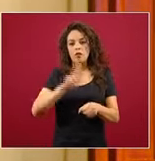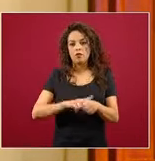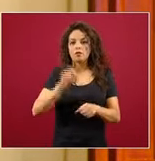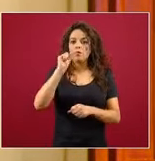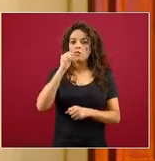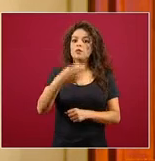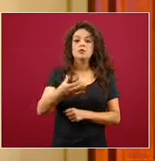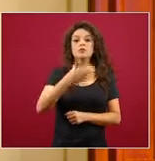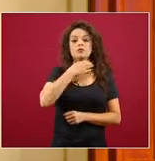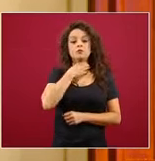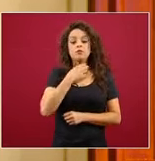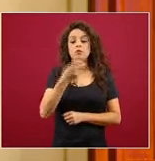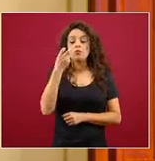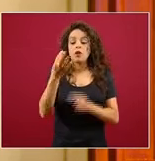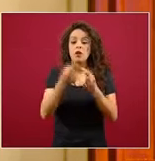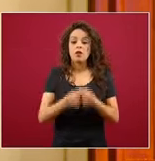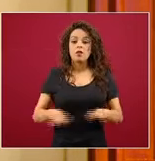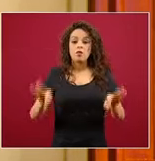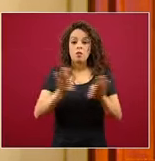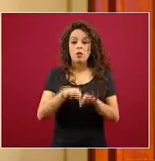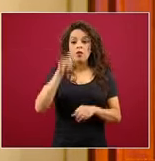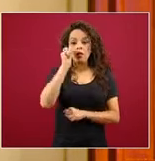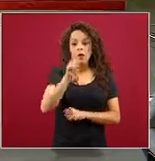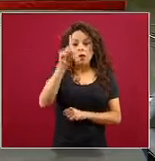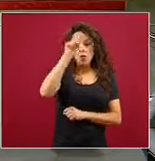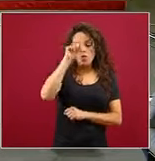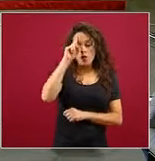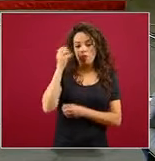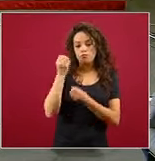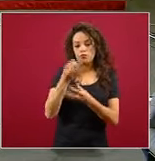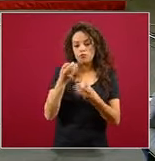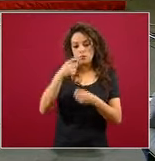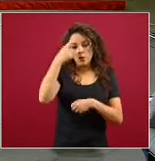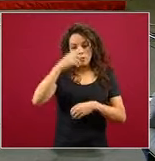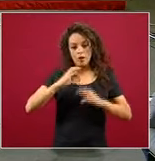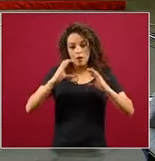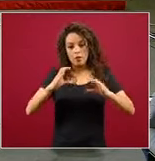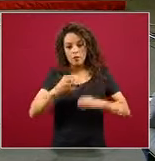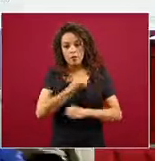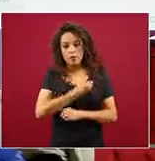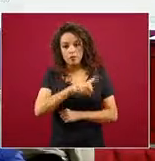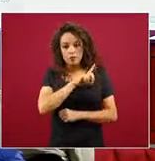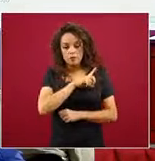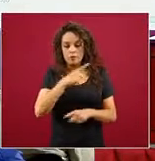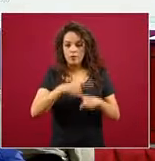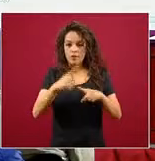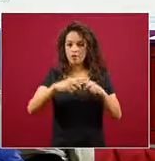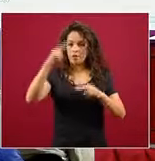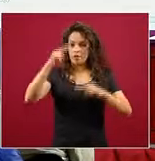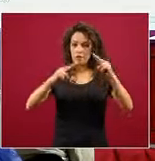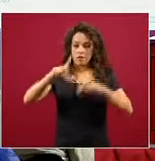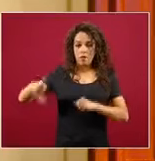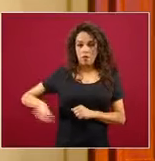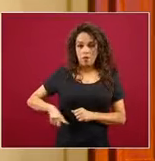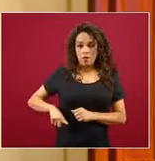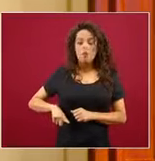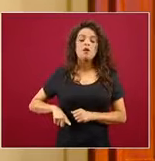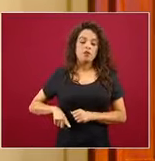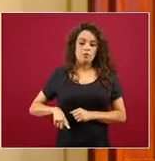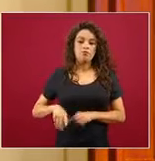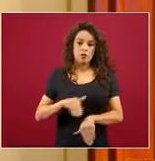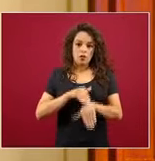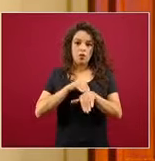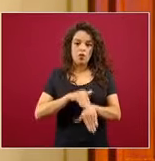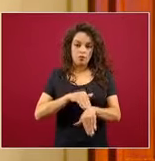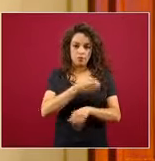importancia de poder acatar las recomendaciones que se dan de los diferentes niveles de gobierno para entonces poder controlar el